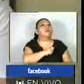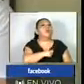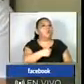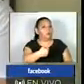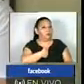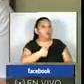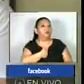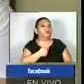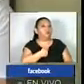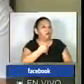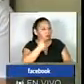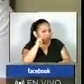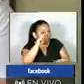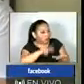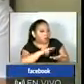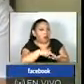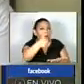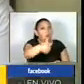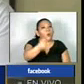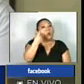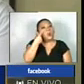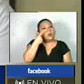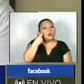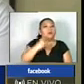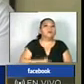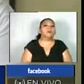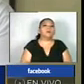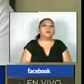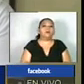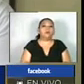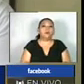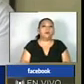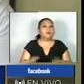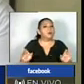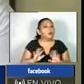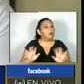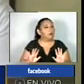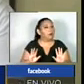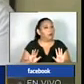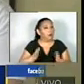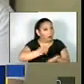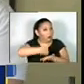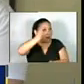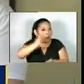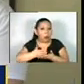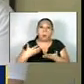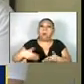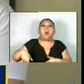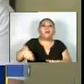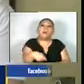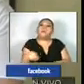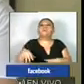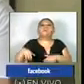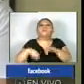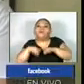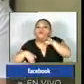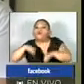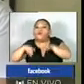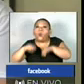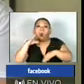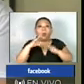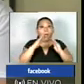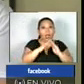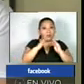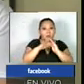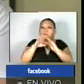tenerlas bien, el cuidarlas, ¿verdad? Entonces, por lo tanto, no deben de andar en la calle sueltos porque hay perritos que se